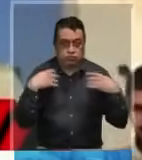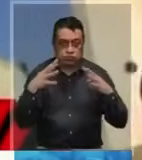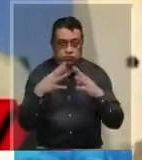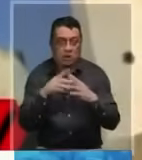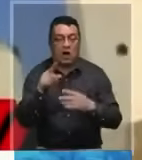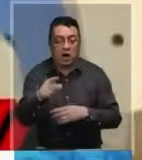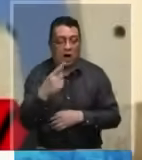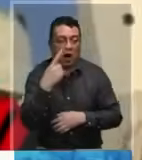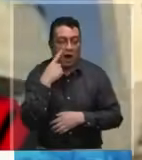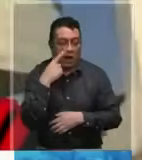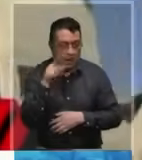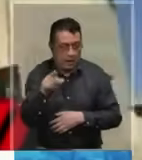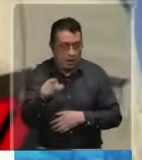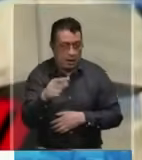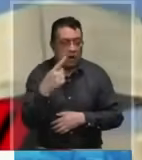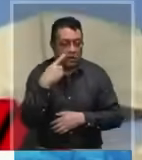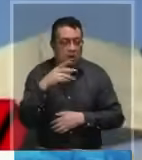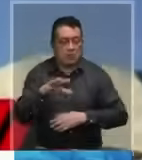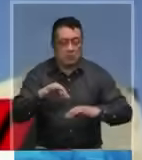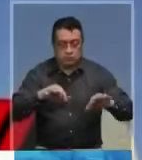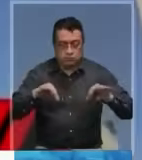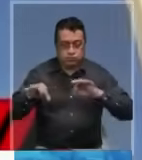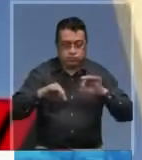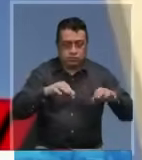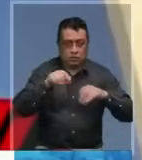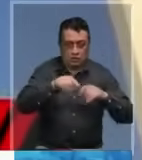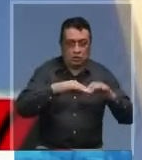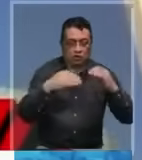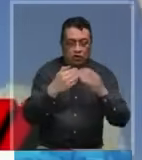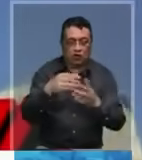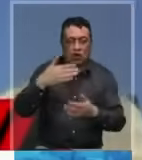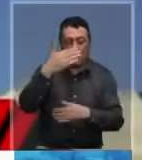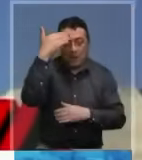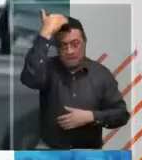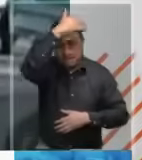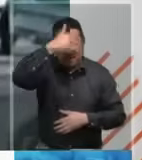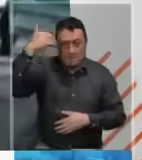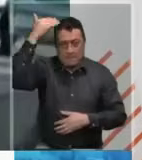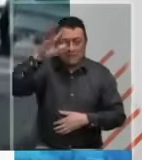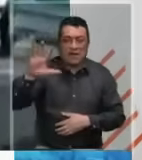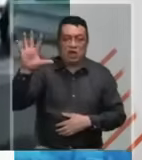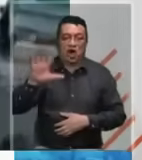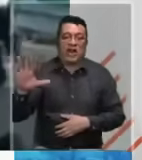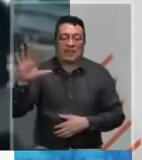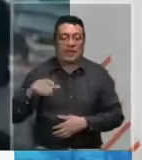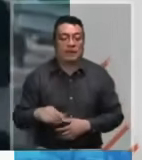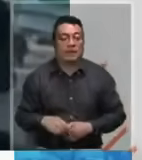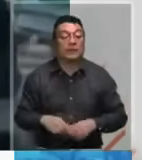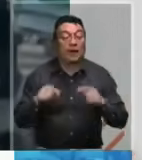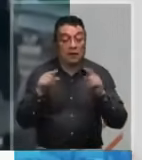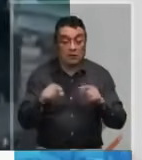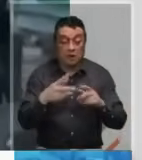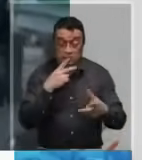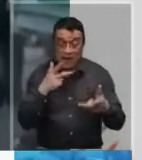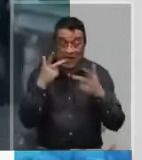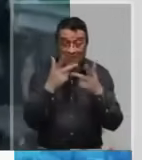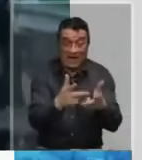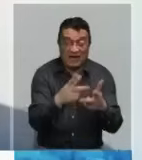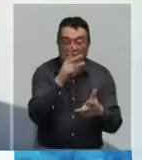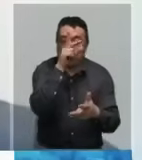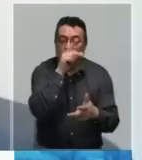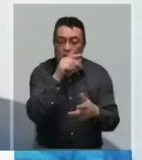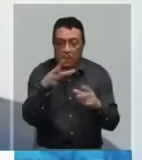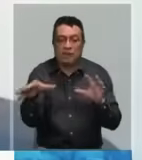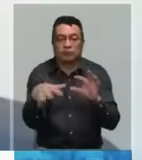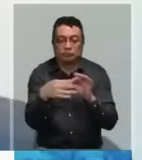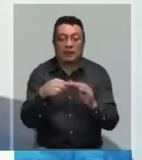de artífice del mapa político en Medio Oriente. Este atentado también puede ser una forma de involucrar directamente a